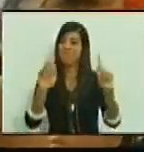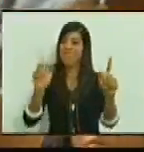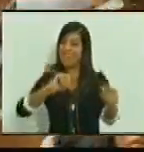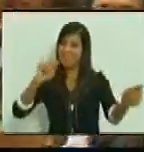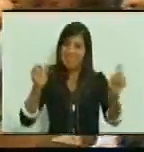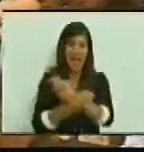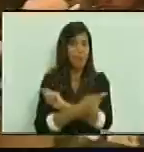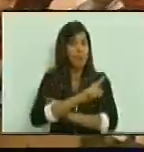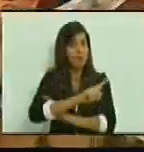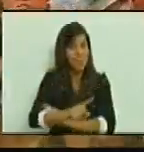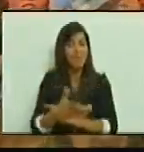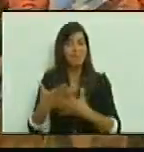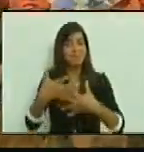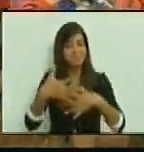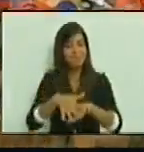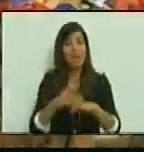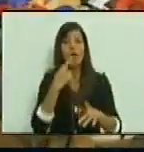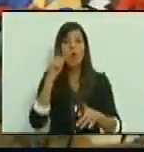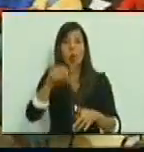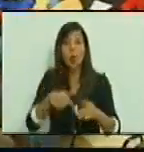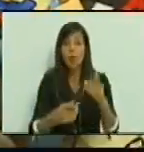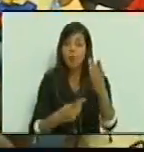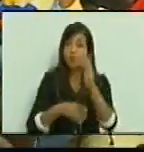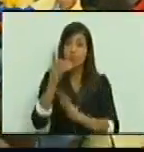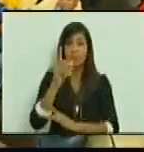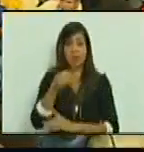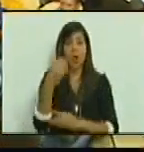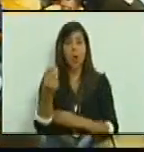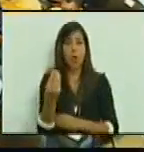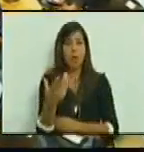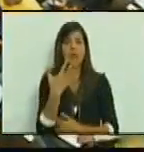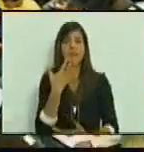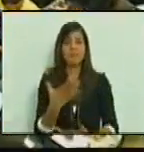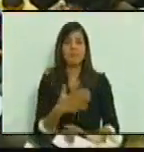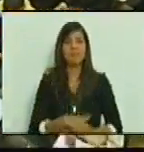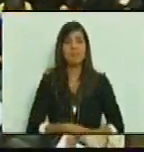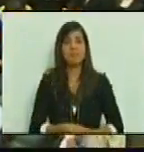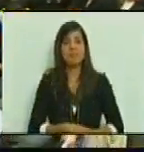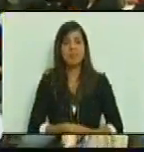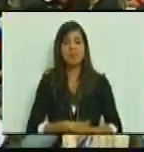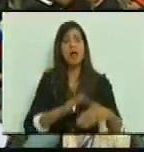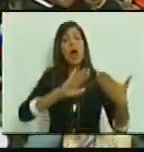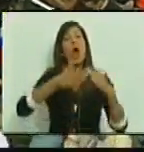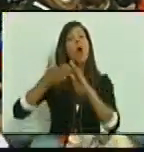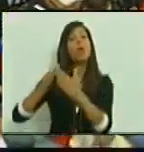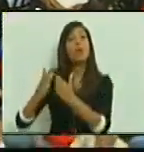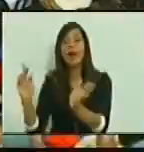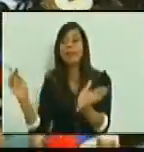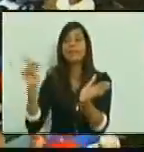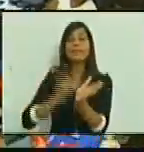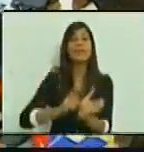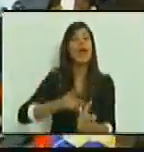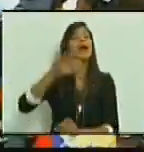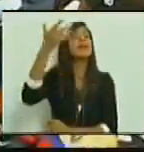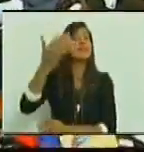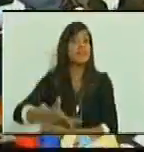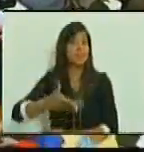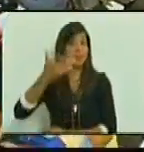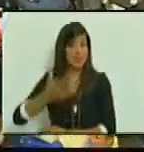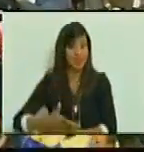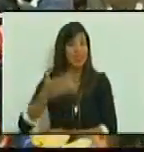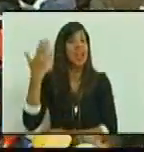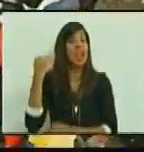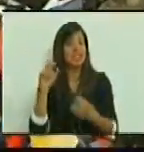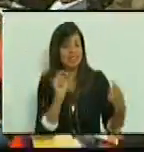el conglomerado. Y bueno, le abre un gran e importante espacio al poder popular. Nosotros insistíamos mucho en eso en el